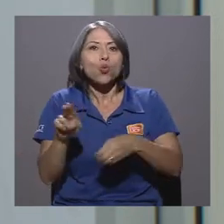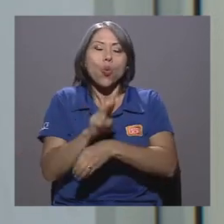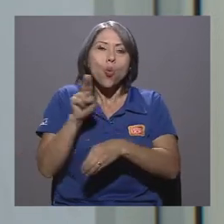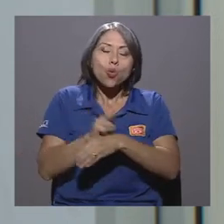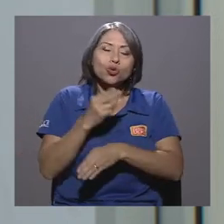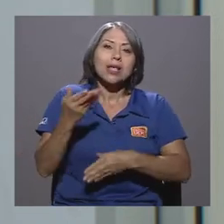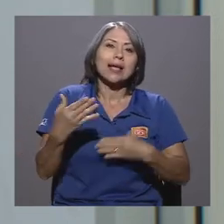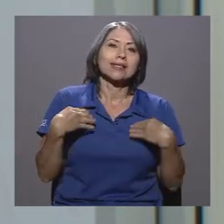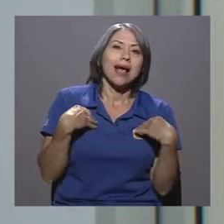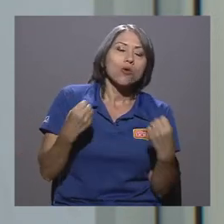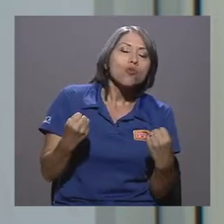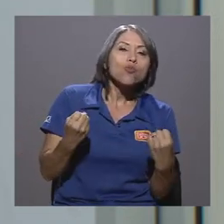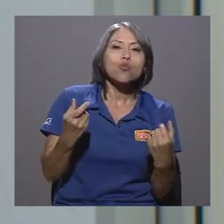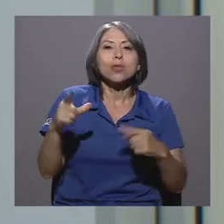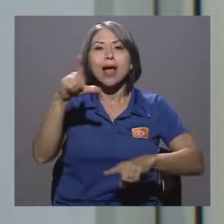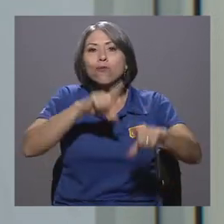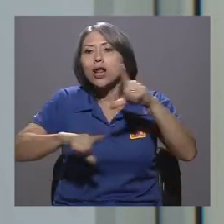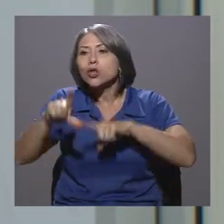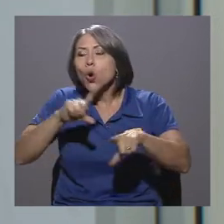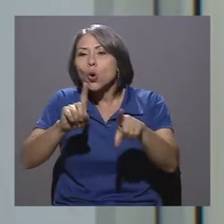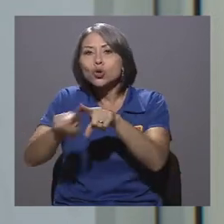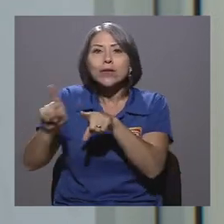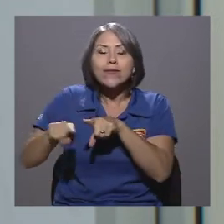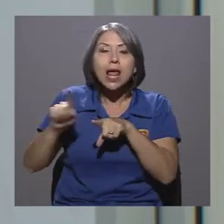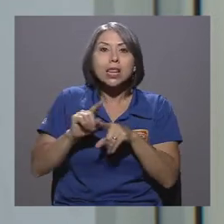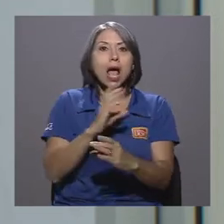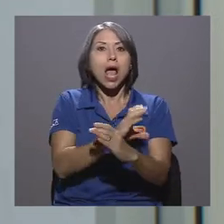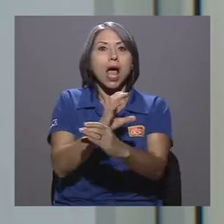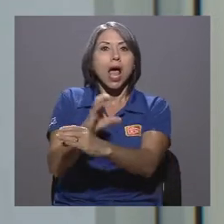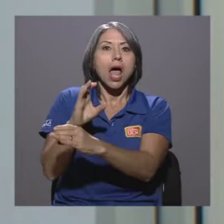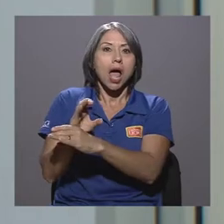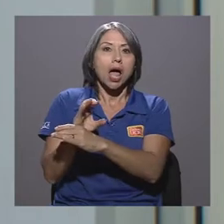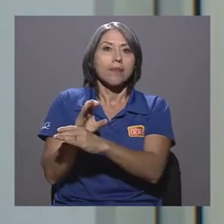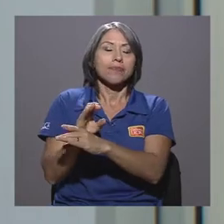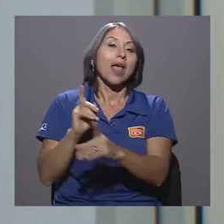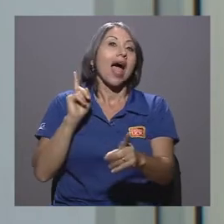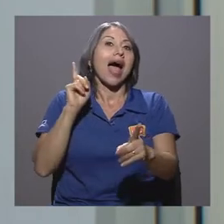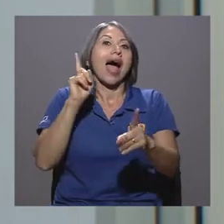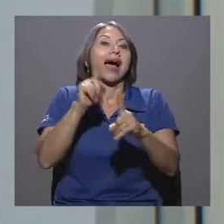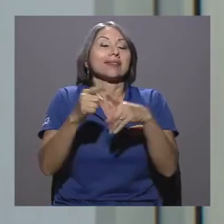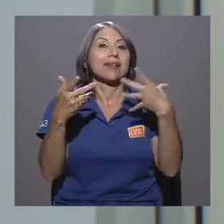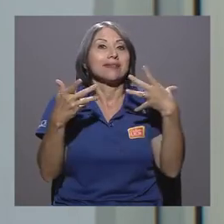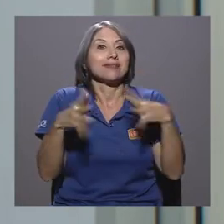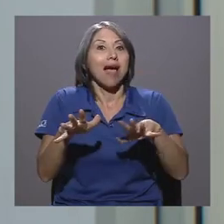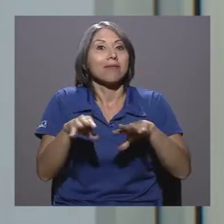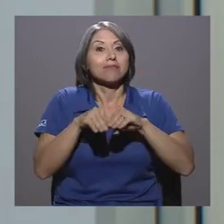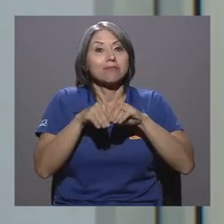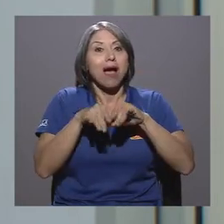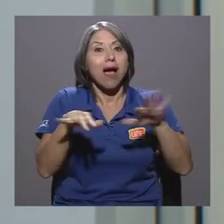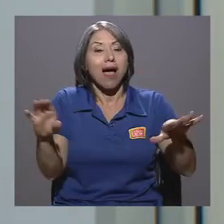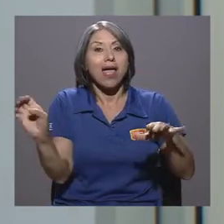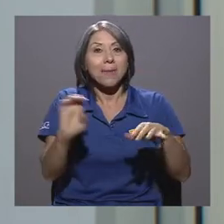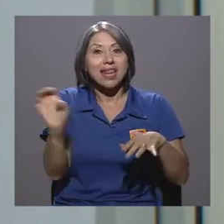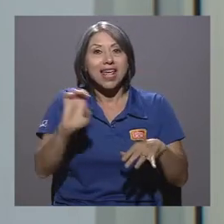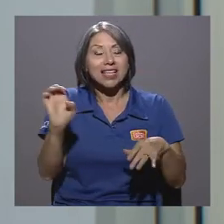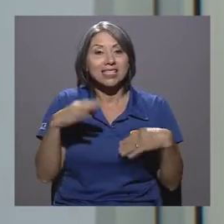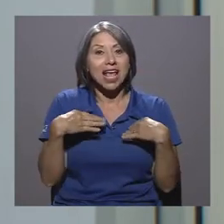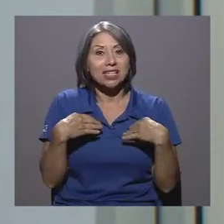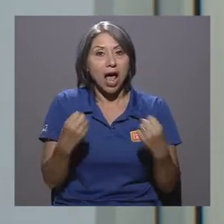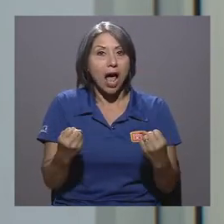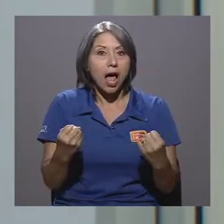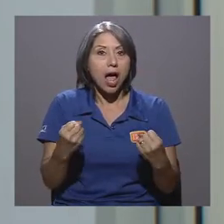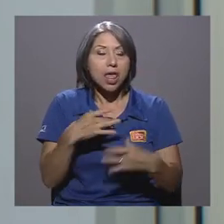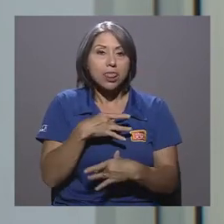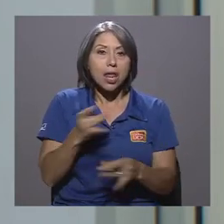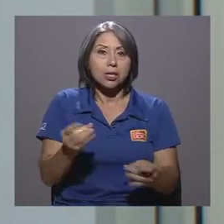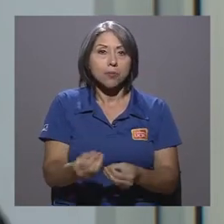instancia nuestros laboratorios, etcétera, hasta después de que se emite ya pues la emergencia sanitaria